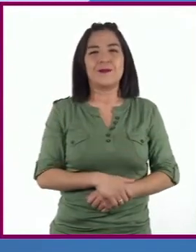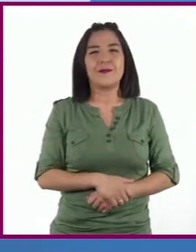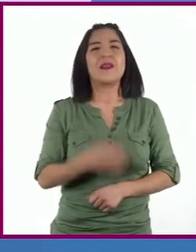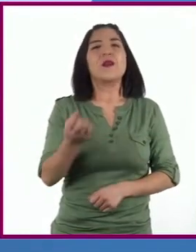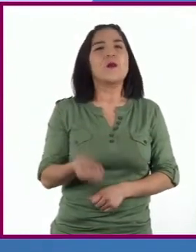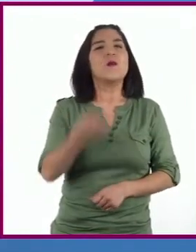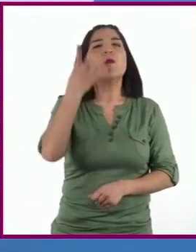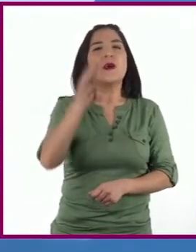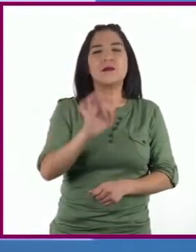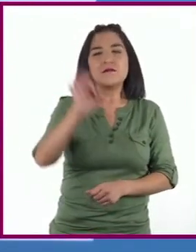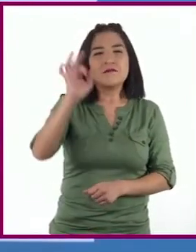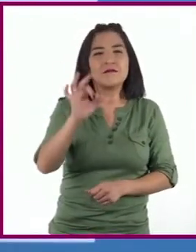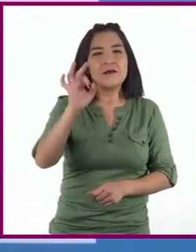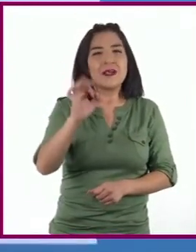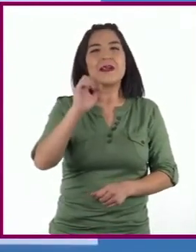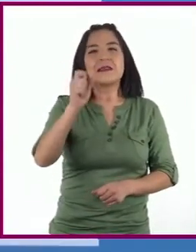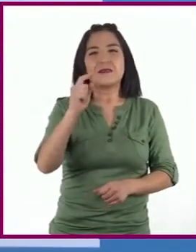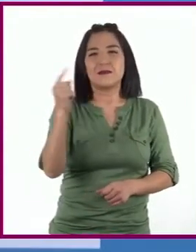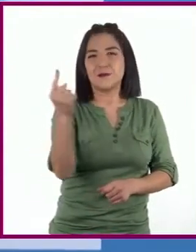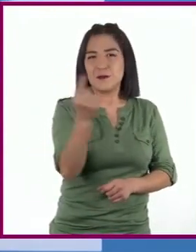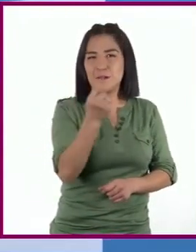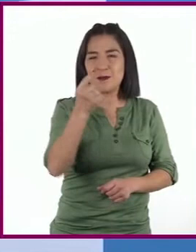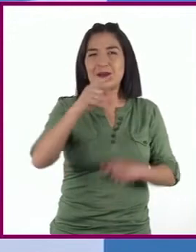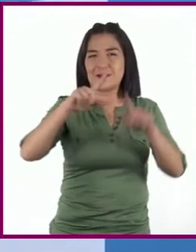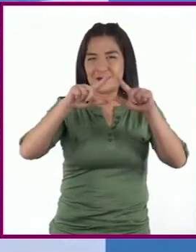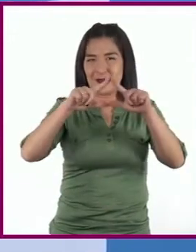¿Cuántos grados girará el triángulo?